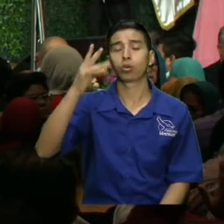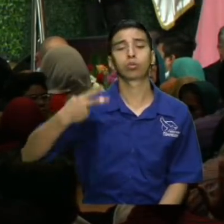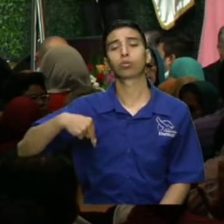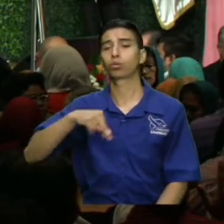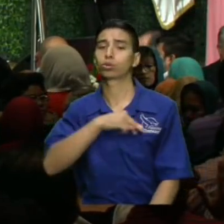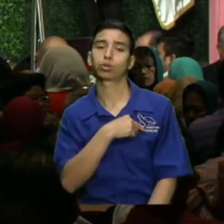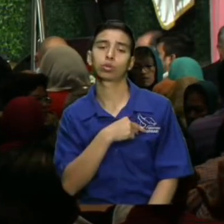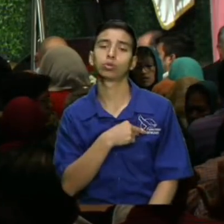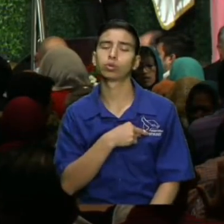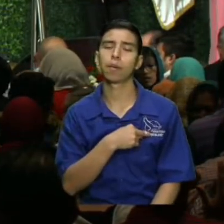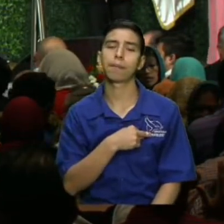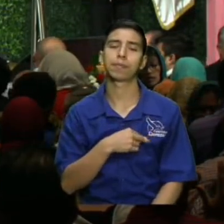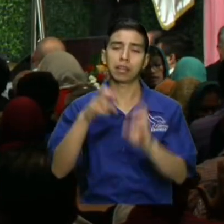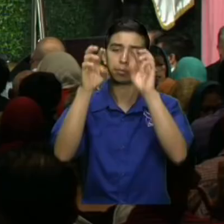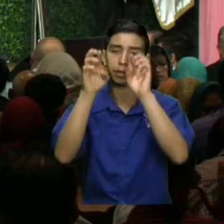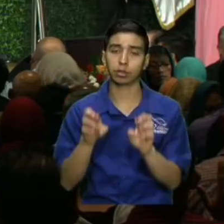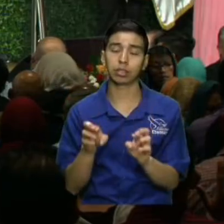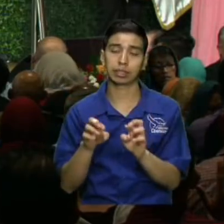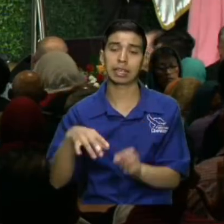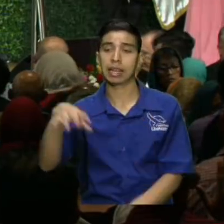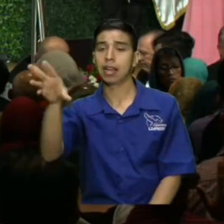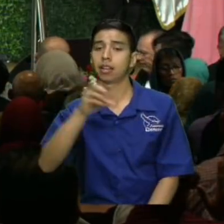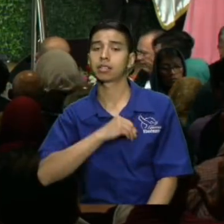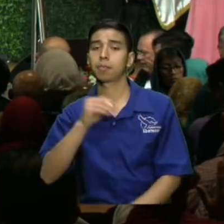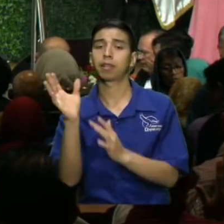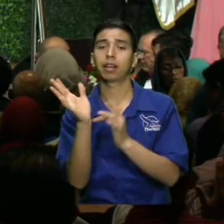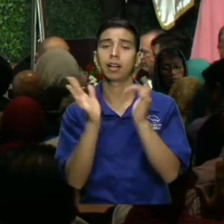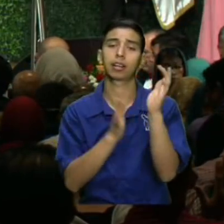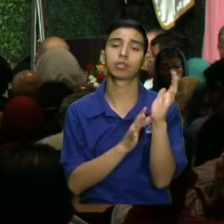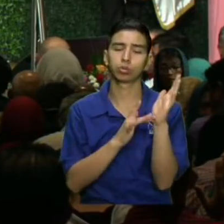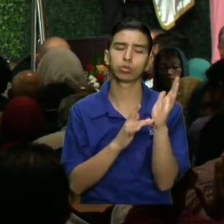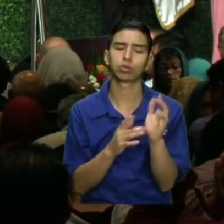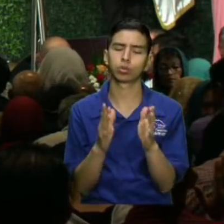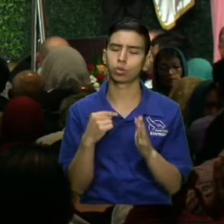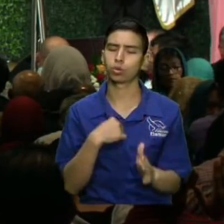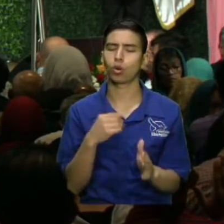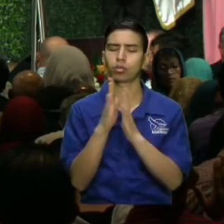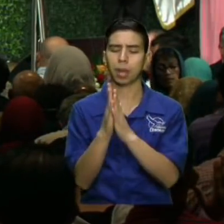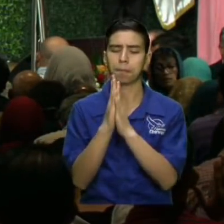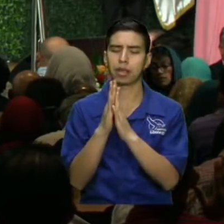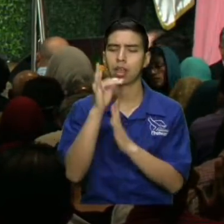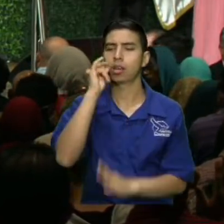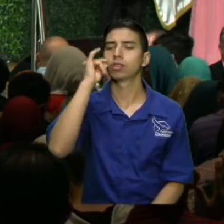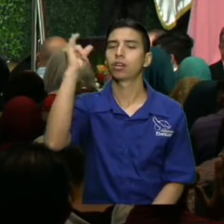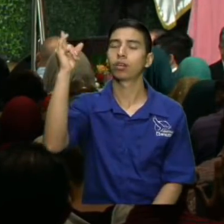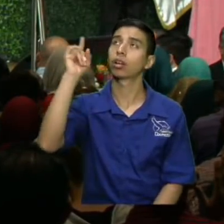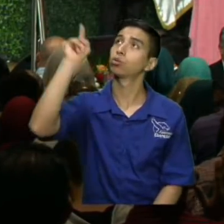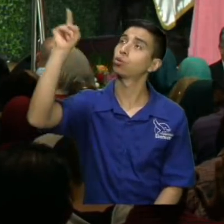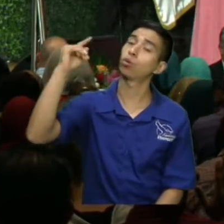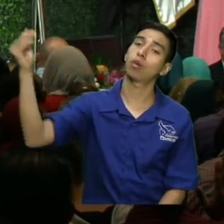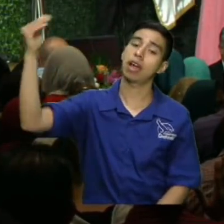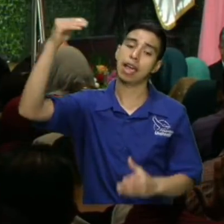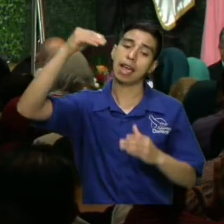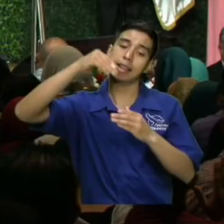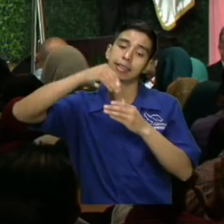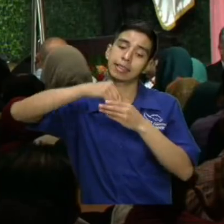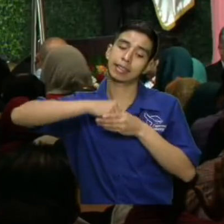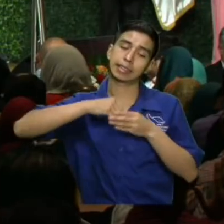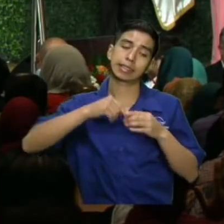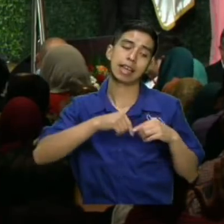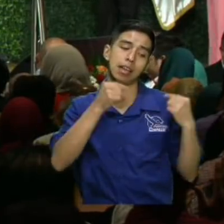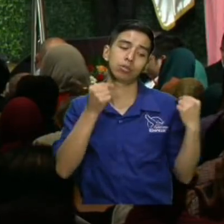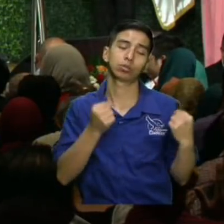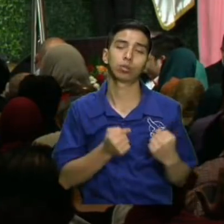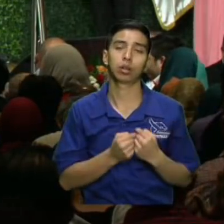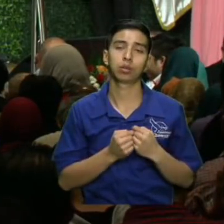personas que están respondiendo a ese llamado. Yo te ruego, Señor, que tú entres en sus corazones, en